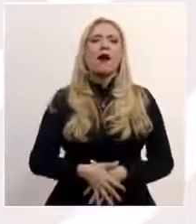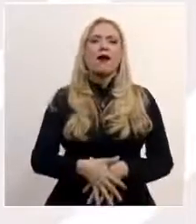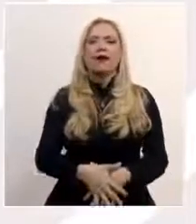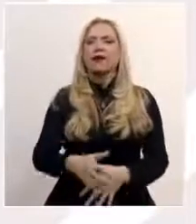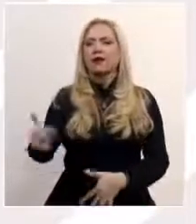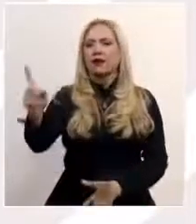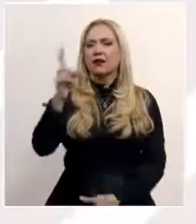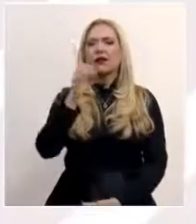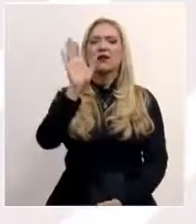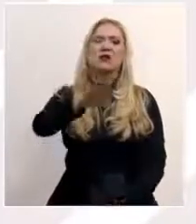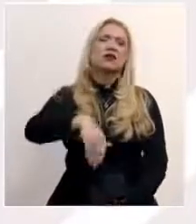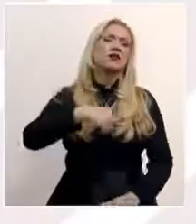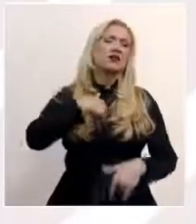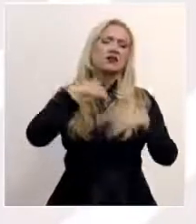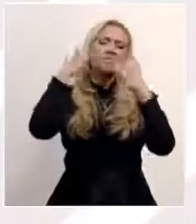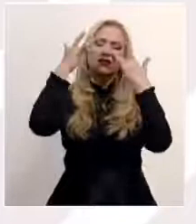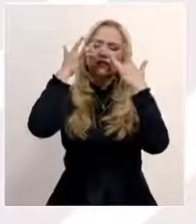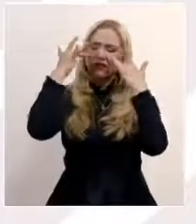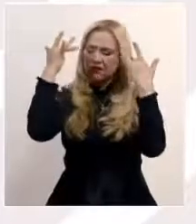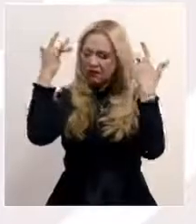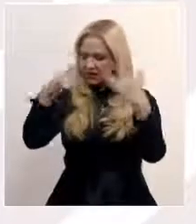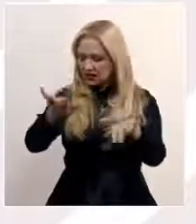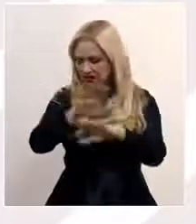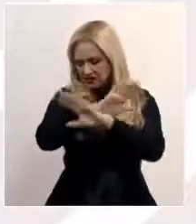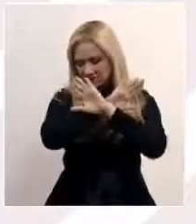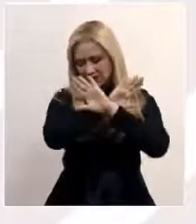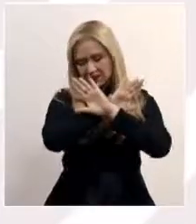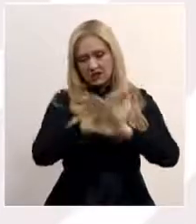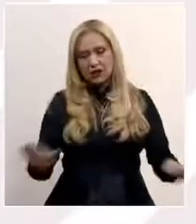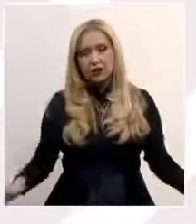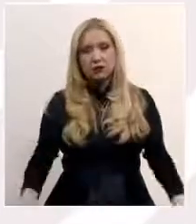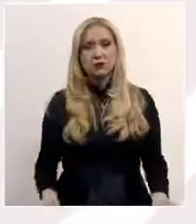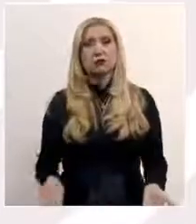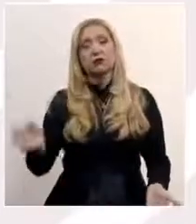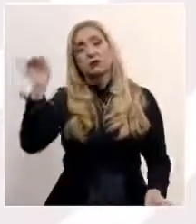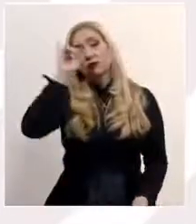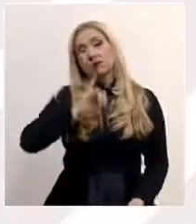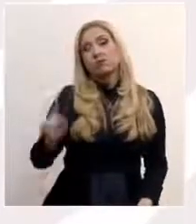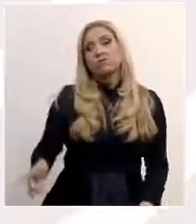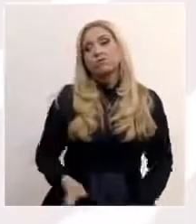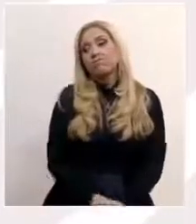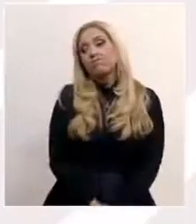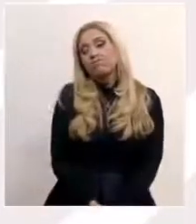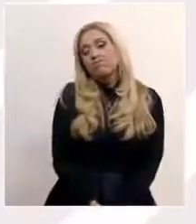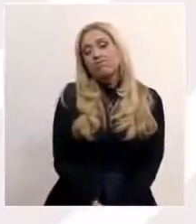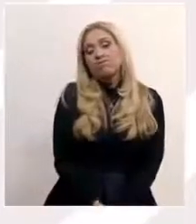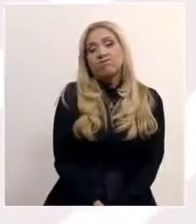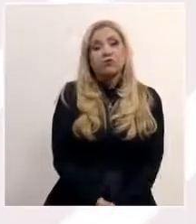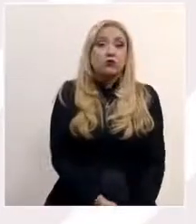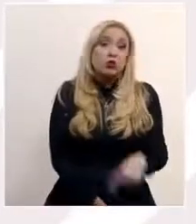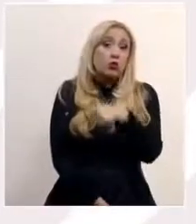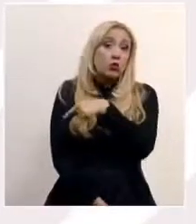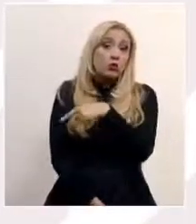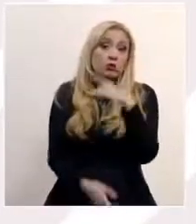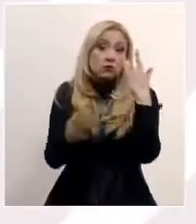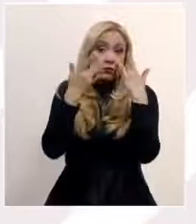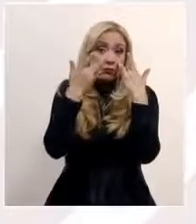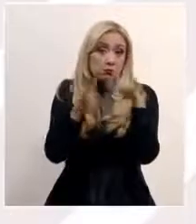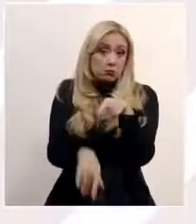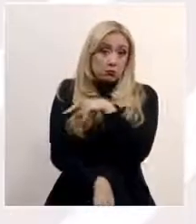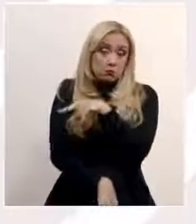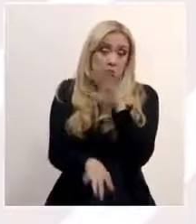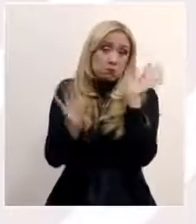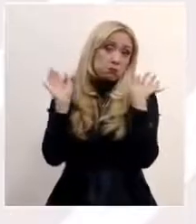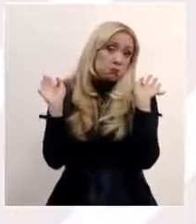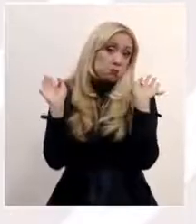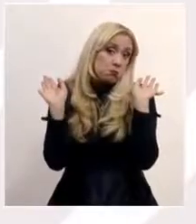que renuncia a su trabajo y entonces el empleador dice, pues es que ella renunció, no hay nada aquí.